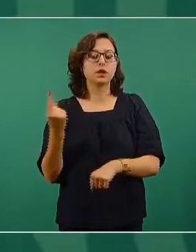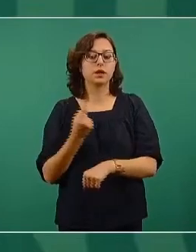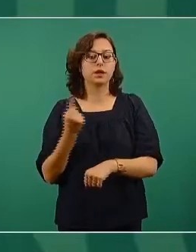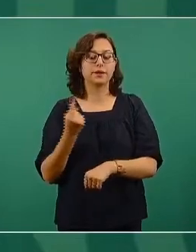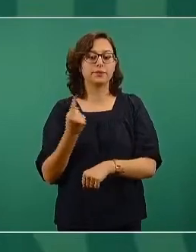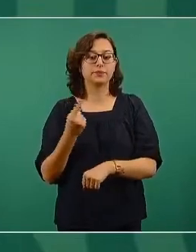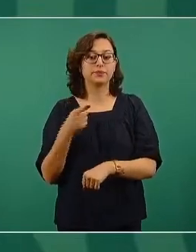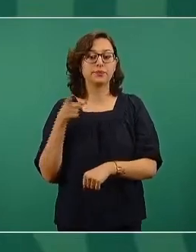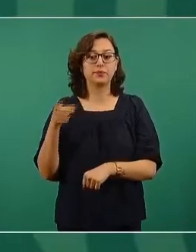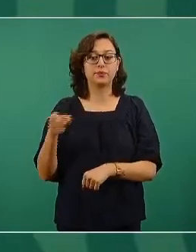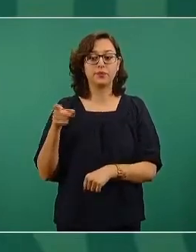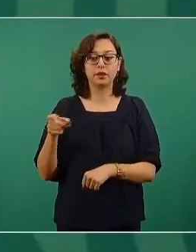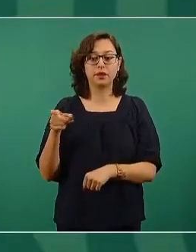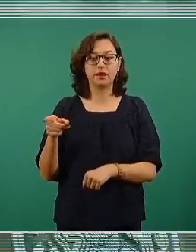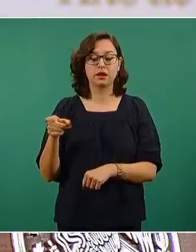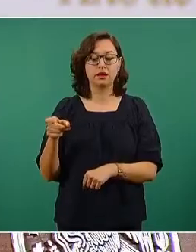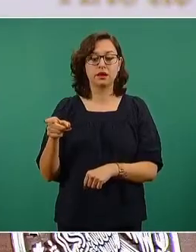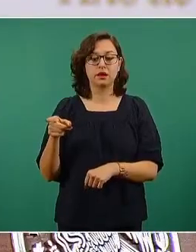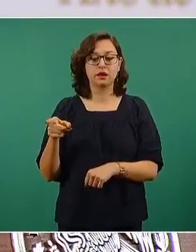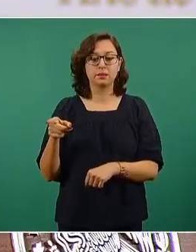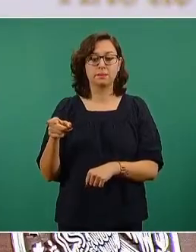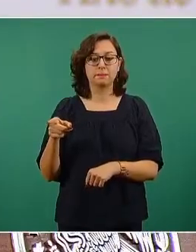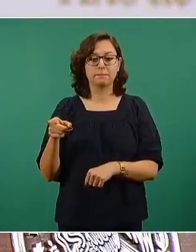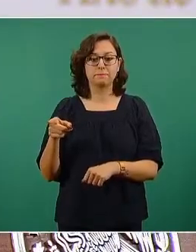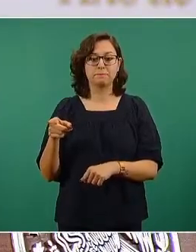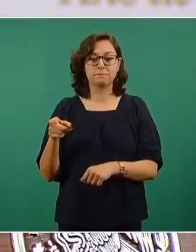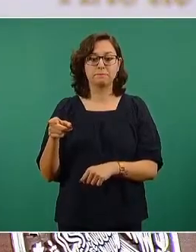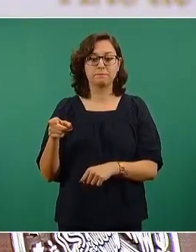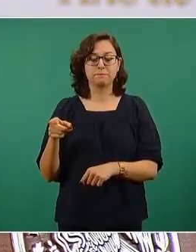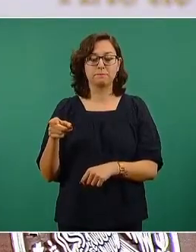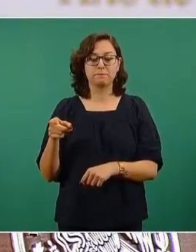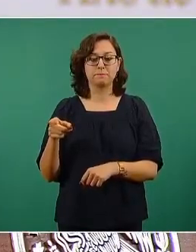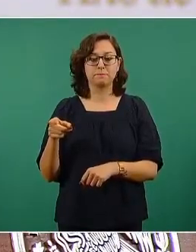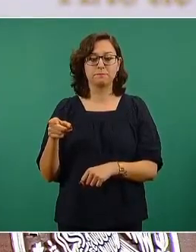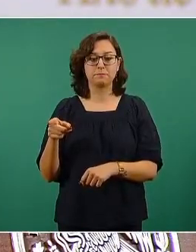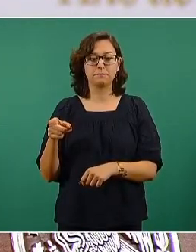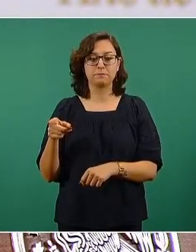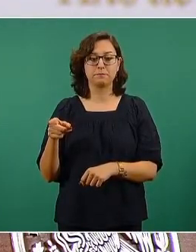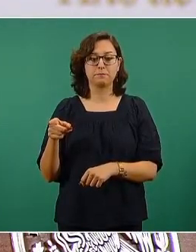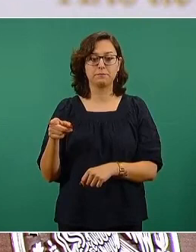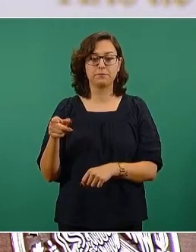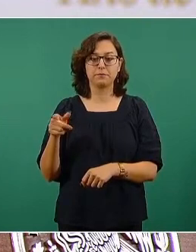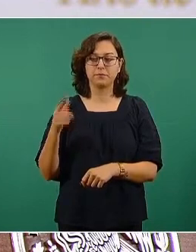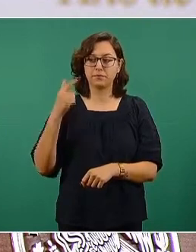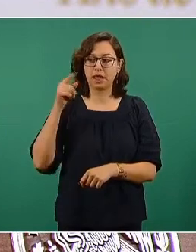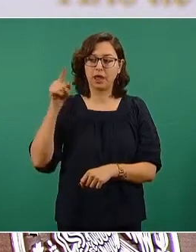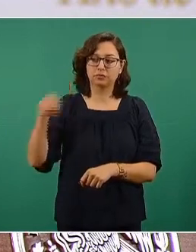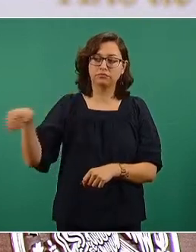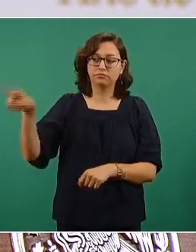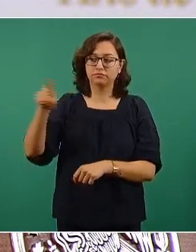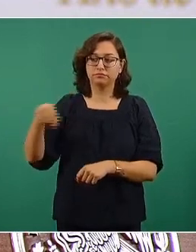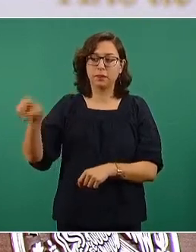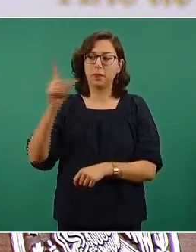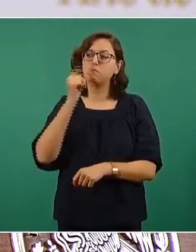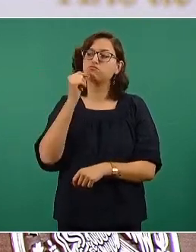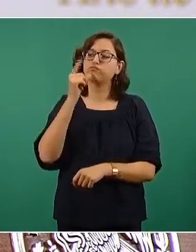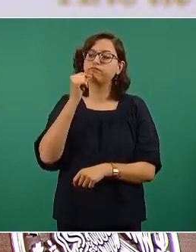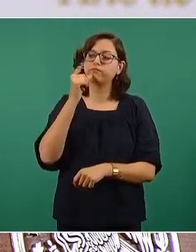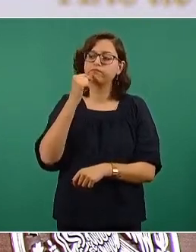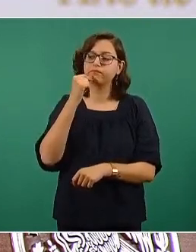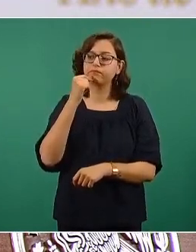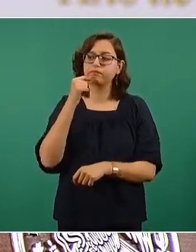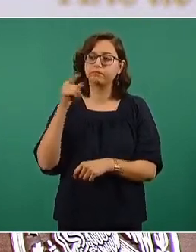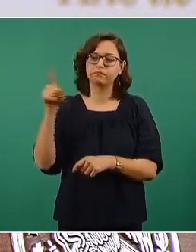fue a donde se estaba llevando a cabo el operativo. Sin embargo, ayer